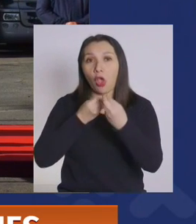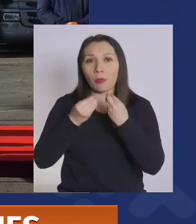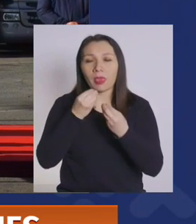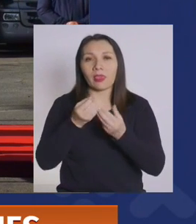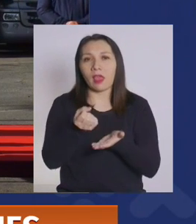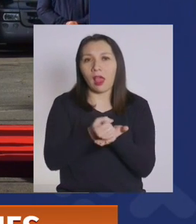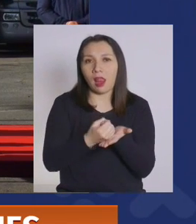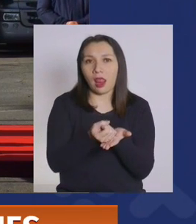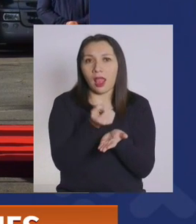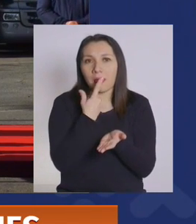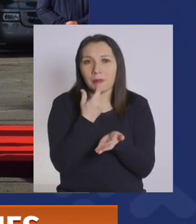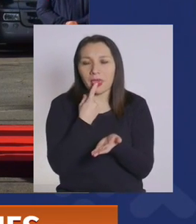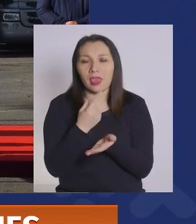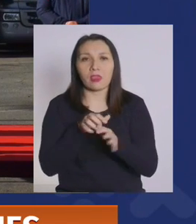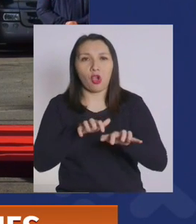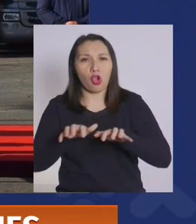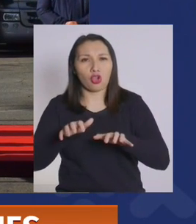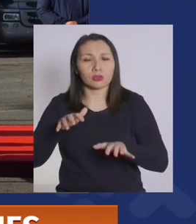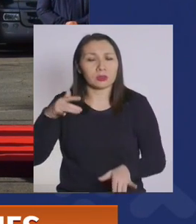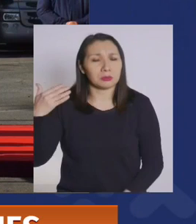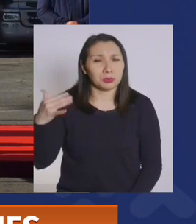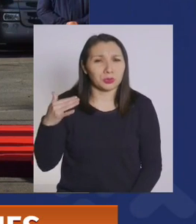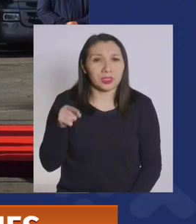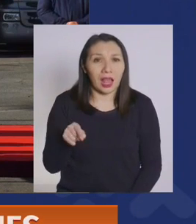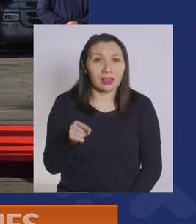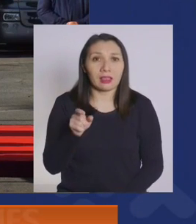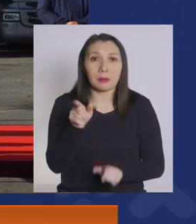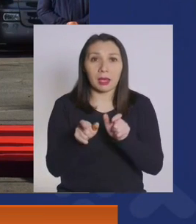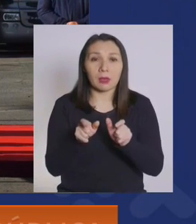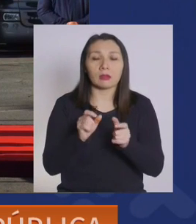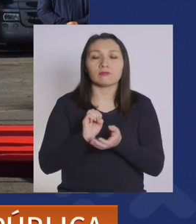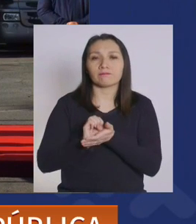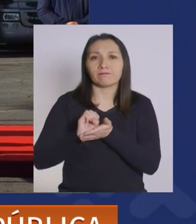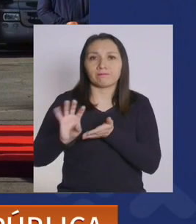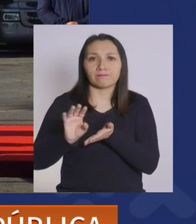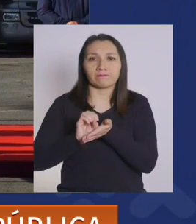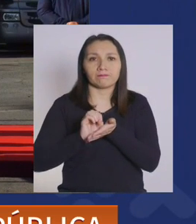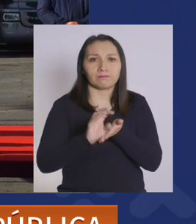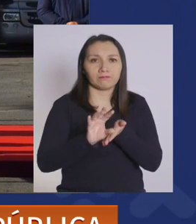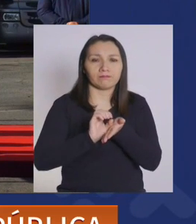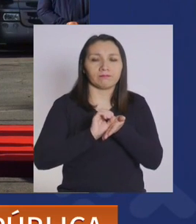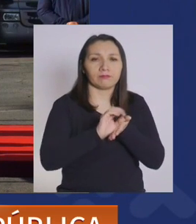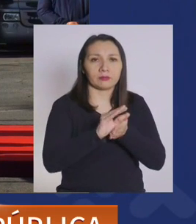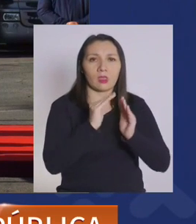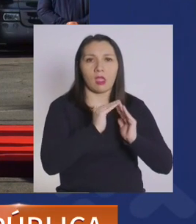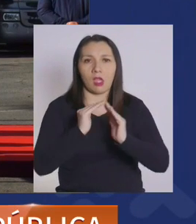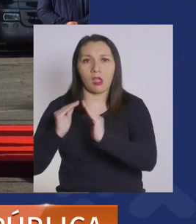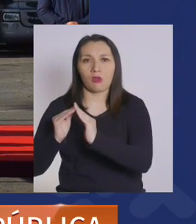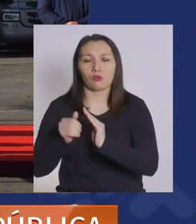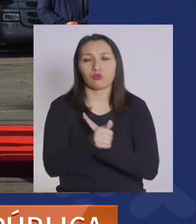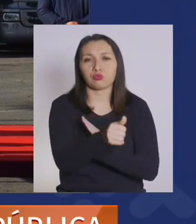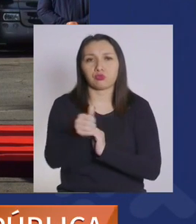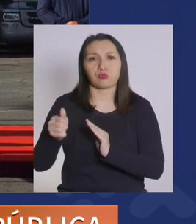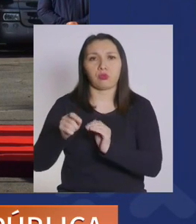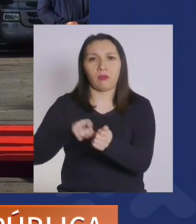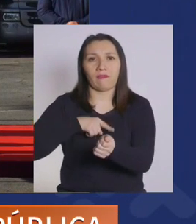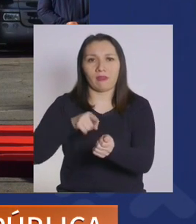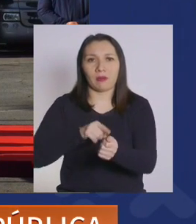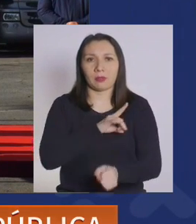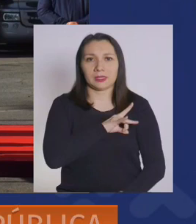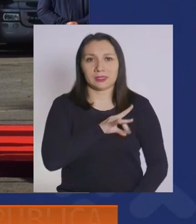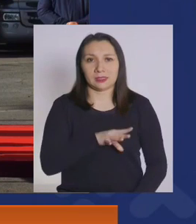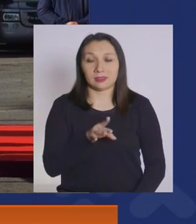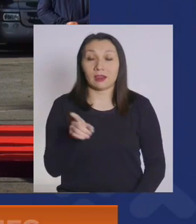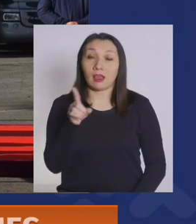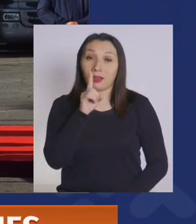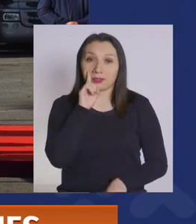las medicinas, los bienes esenciales lleguen a los hogares de todas las familias chilenas. Esa ha